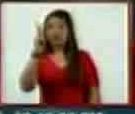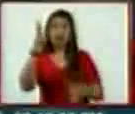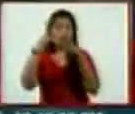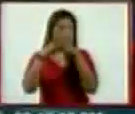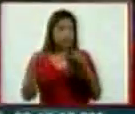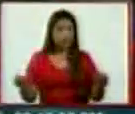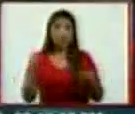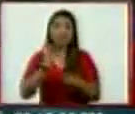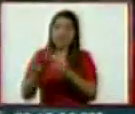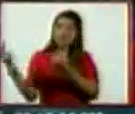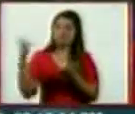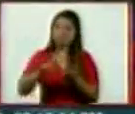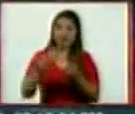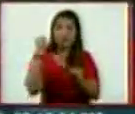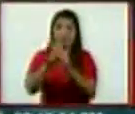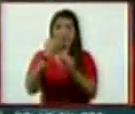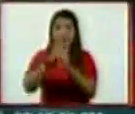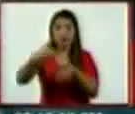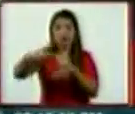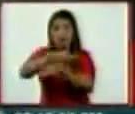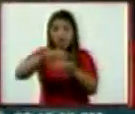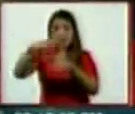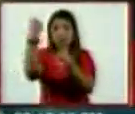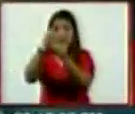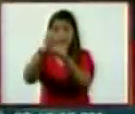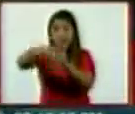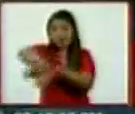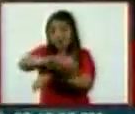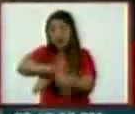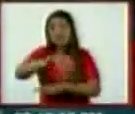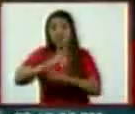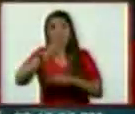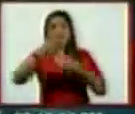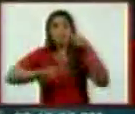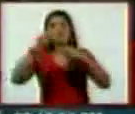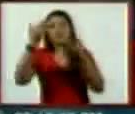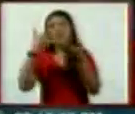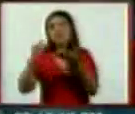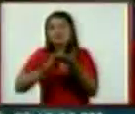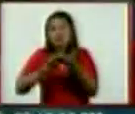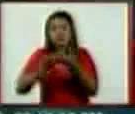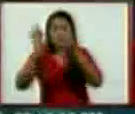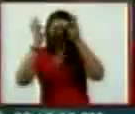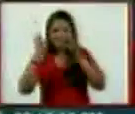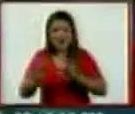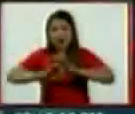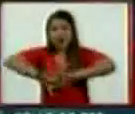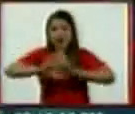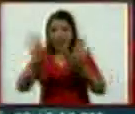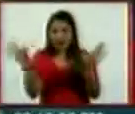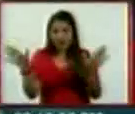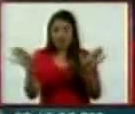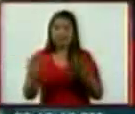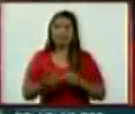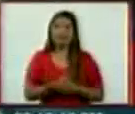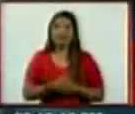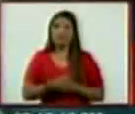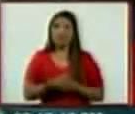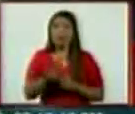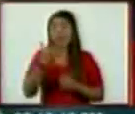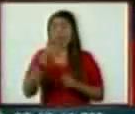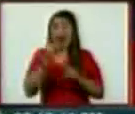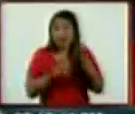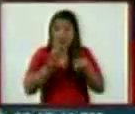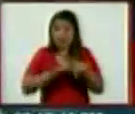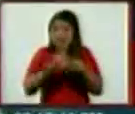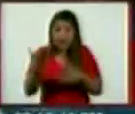sectores a participar en ese gobierno de calle para que construyamos soluciones estructurales. Las que son coyunturales habrá que